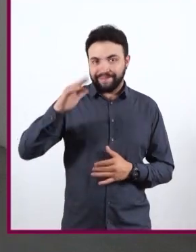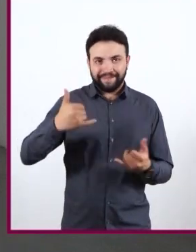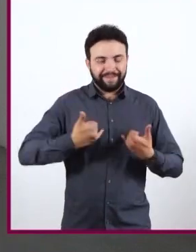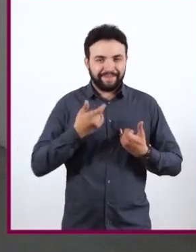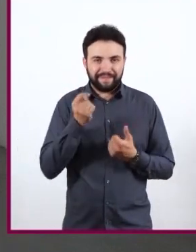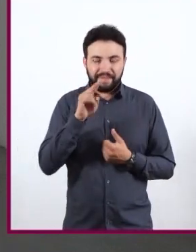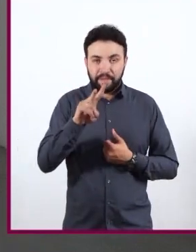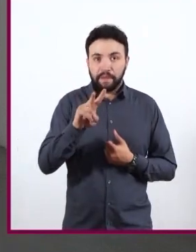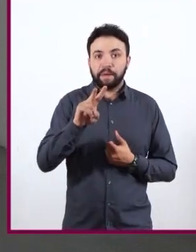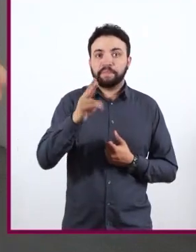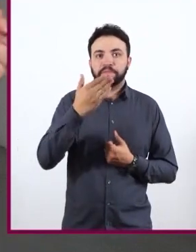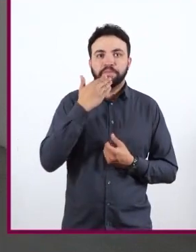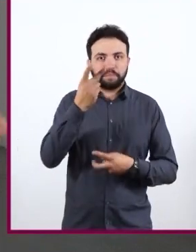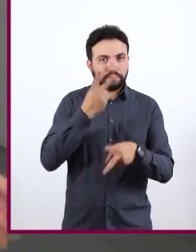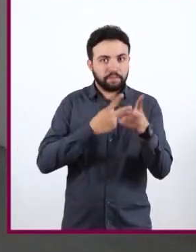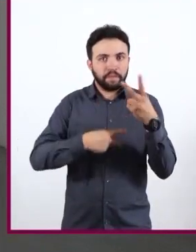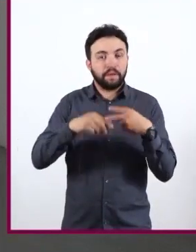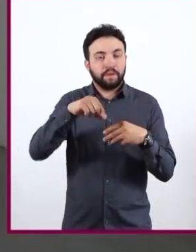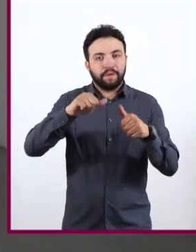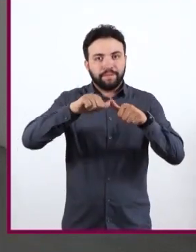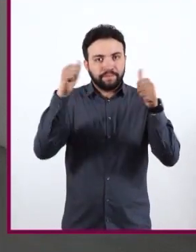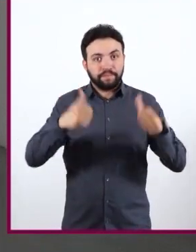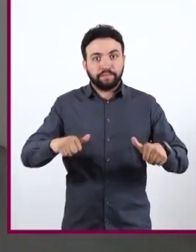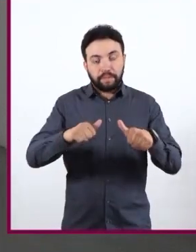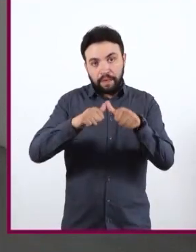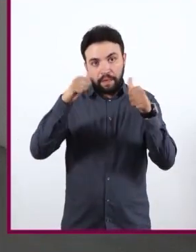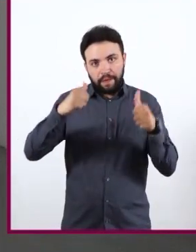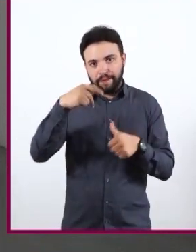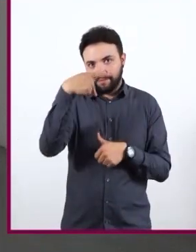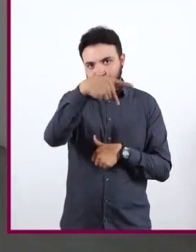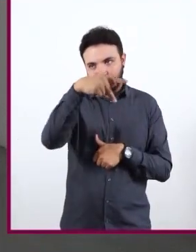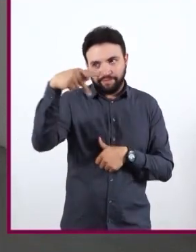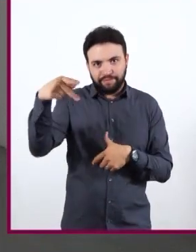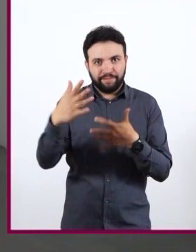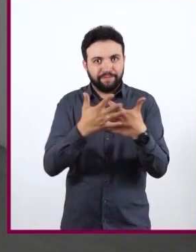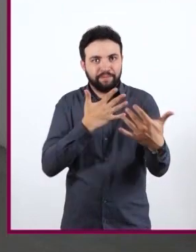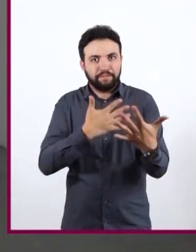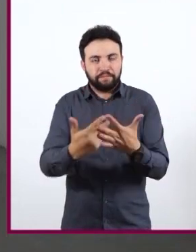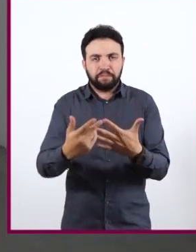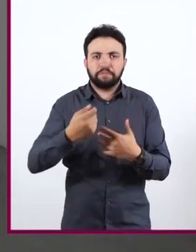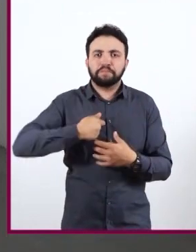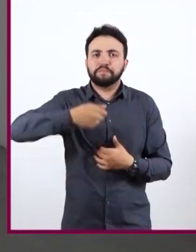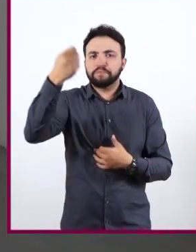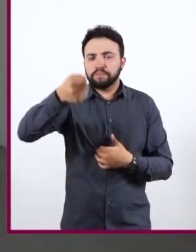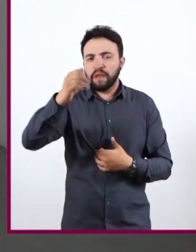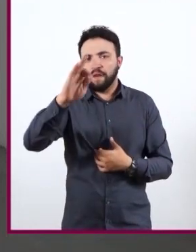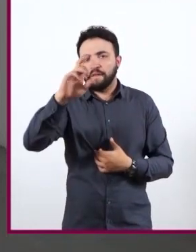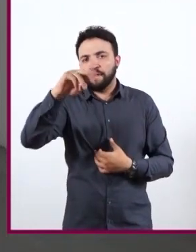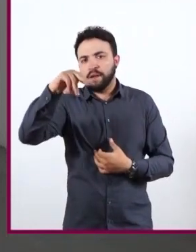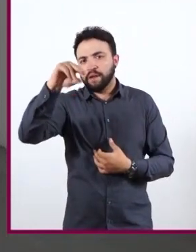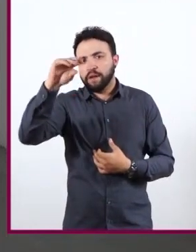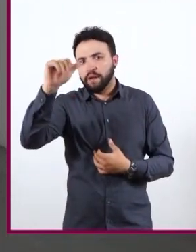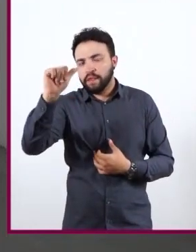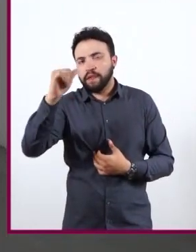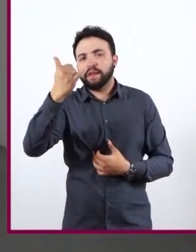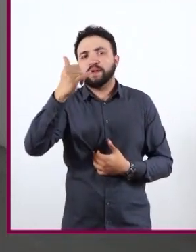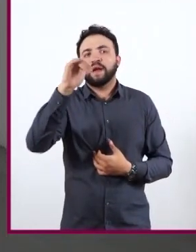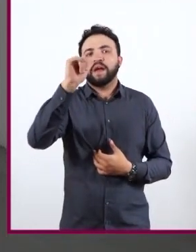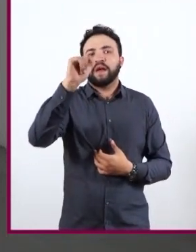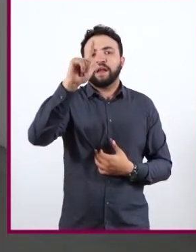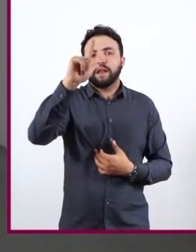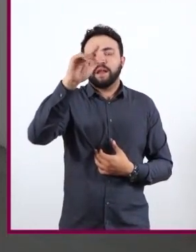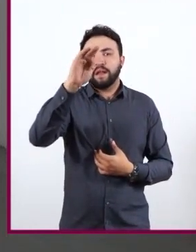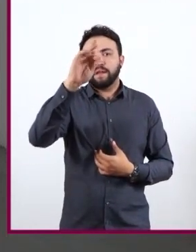jóvenes en TV, bienvenidos a nuestra sección de artes, El arte en tus manos. Los saludamos Fernanda Bastida y Alfredo Gutiérrez. Hoy, en